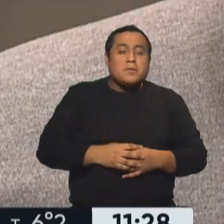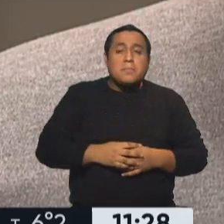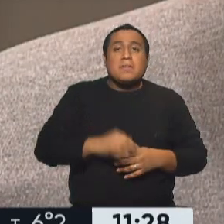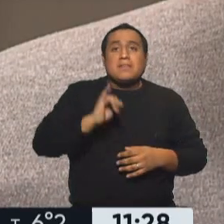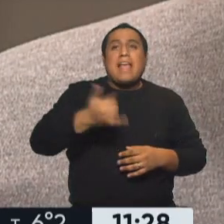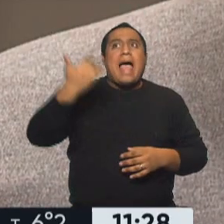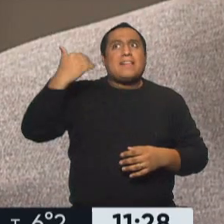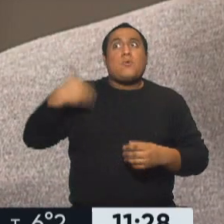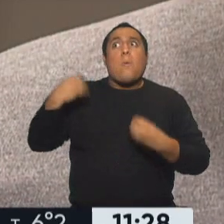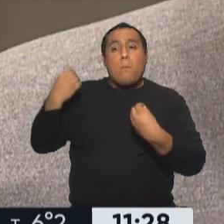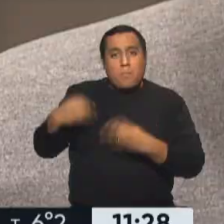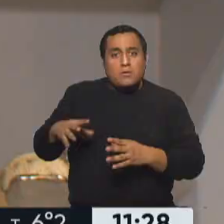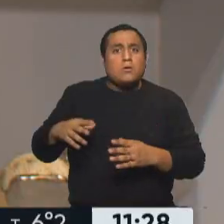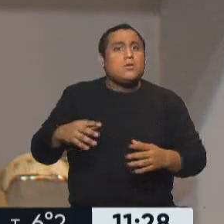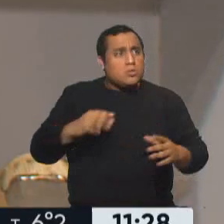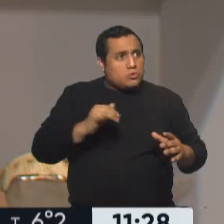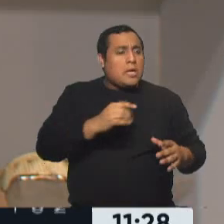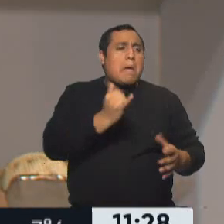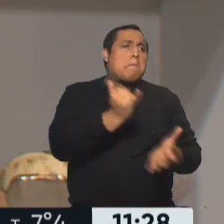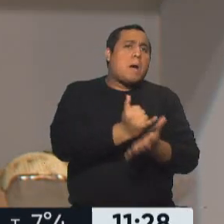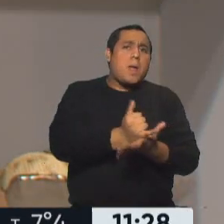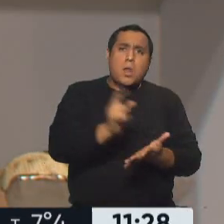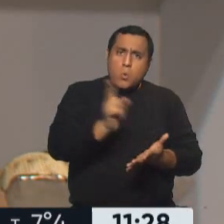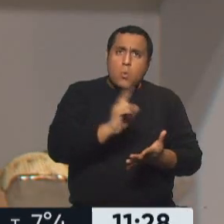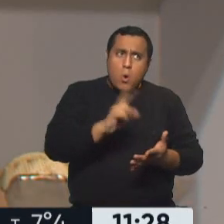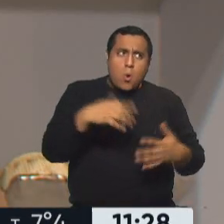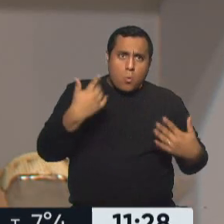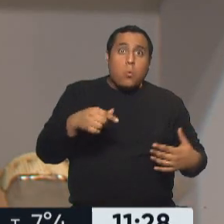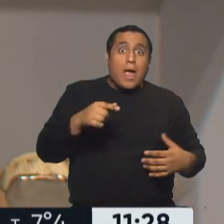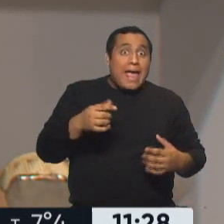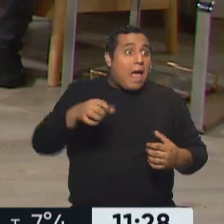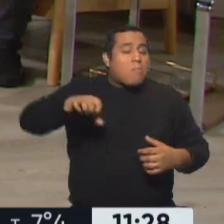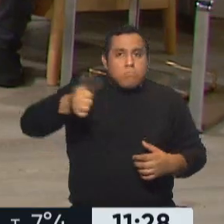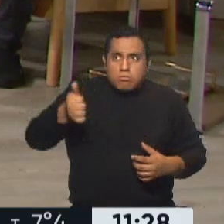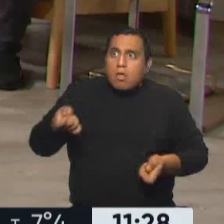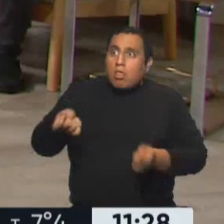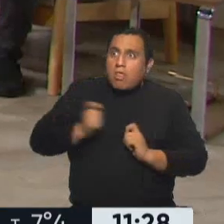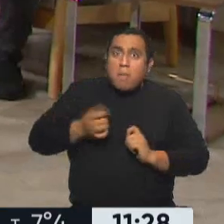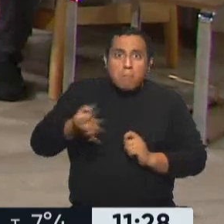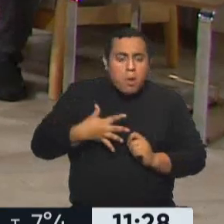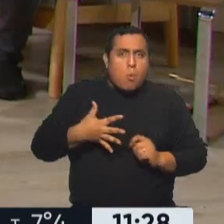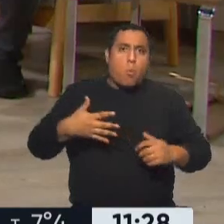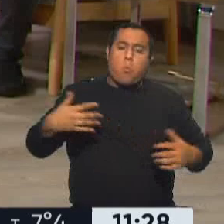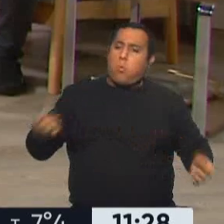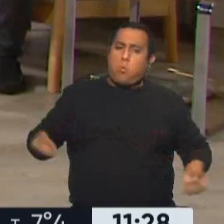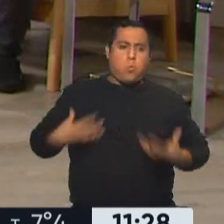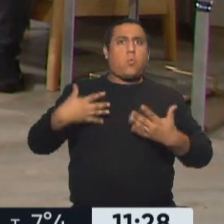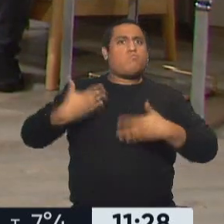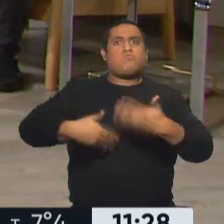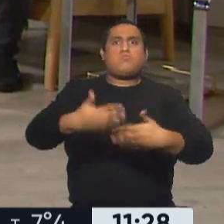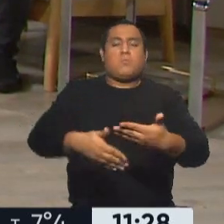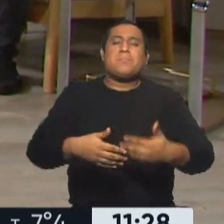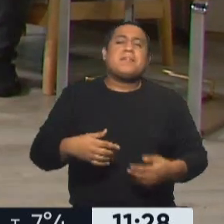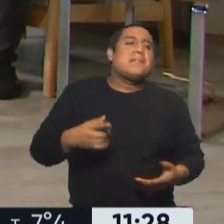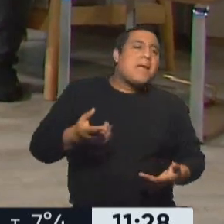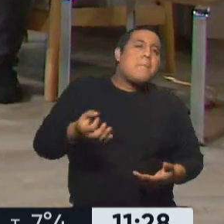mis comienzos. Bueno, en mis comienzos, sí. No es menor decirlo, sí. Eso es un impulso muy grande, ¿no? Te muestra. Yo no lo tomé como. Los premios